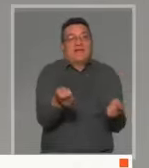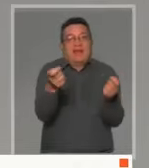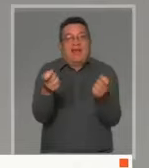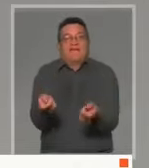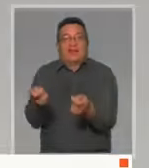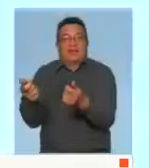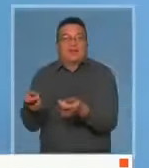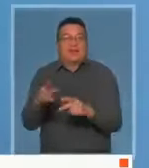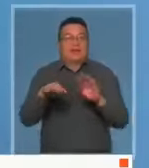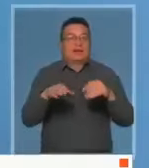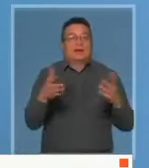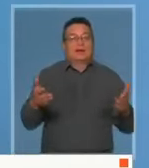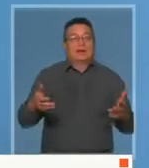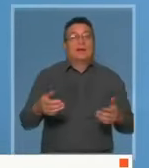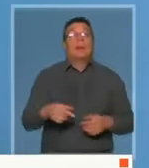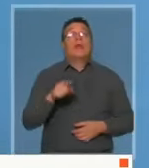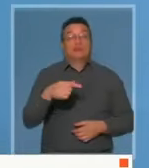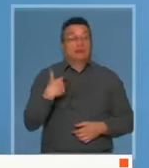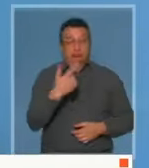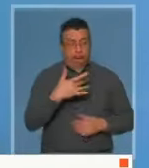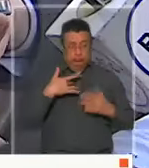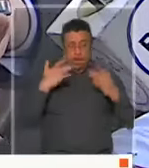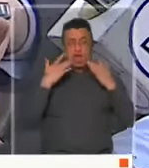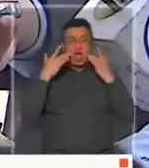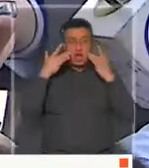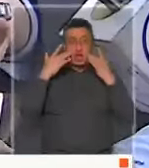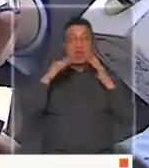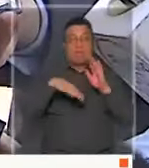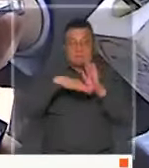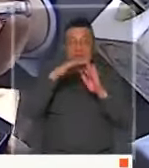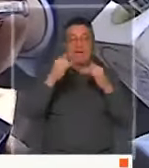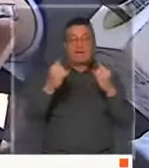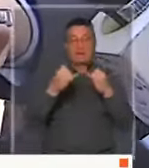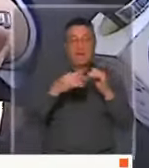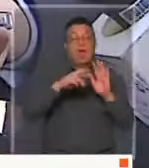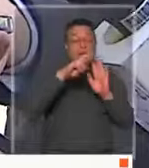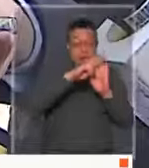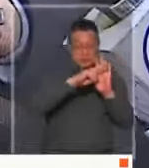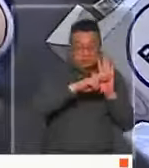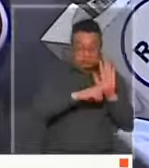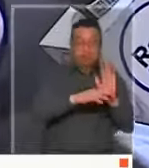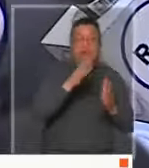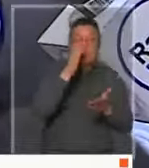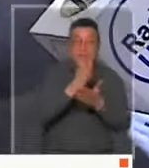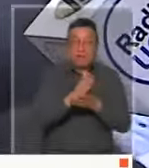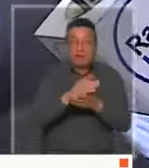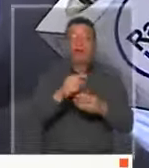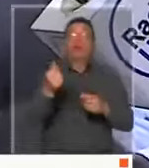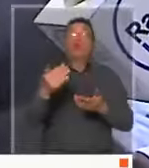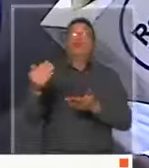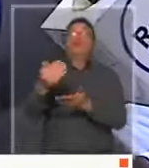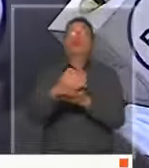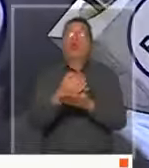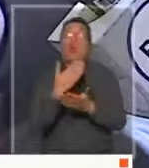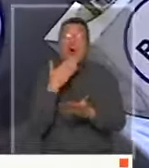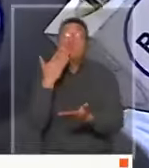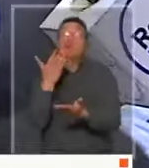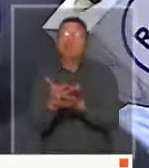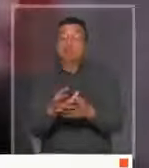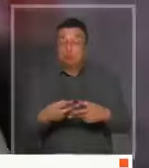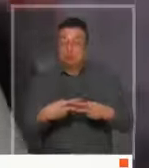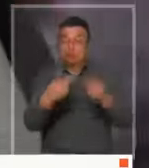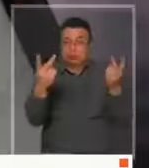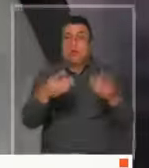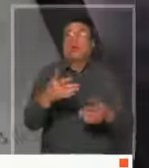otras modificaciones. Nosotros contentos con que hoy día exista más data. Que se regulen las ofertas laborales y que incluyan el sueldo propuesto a pagar es